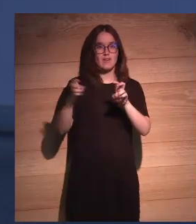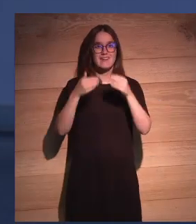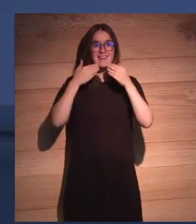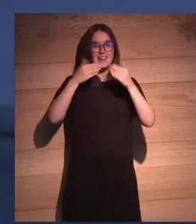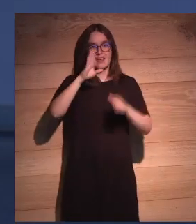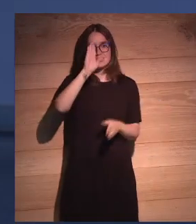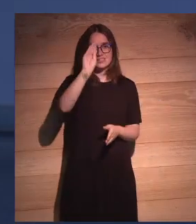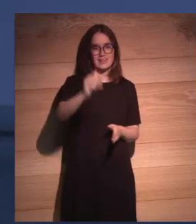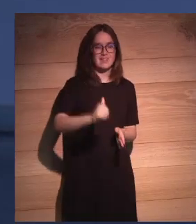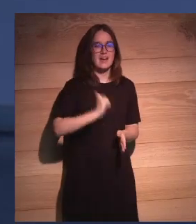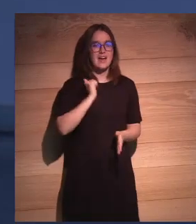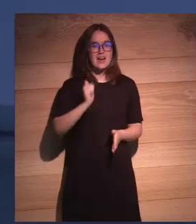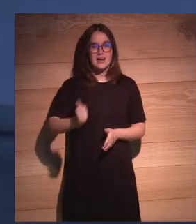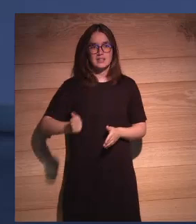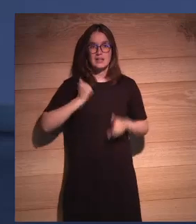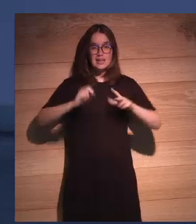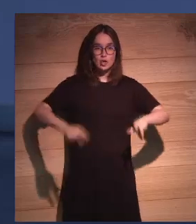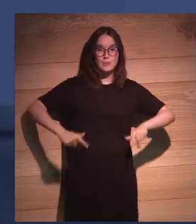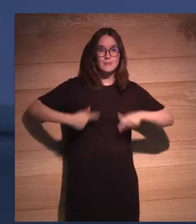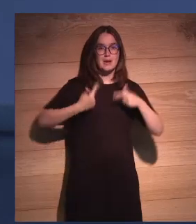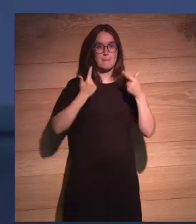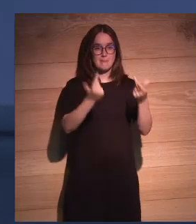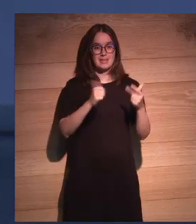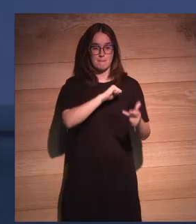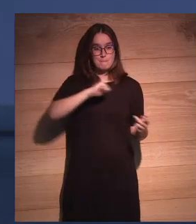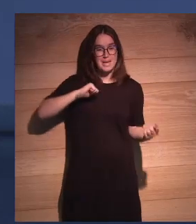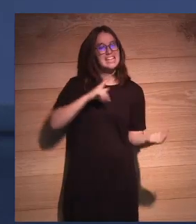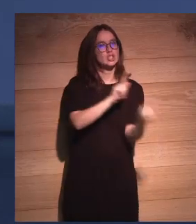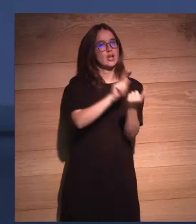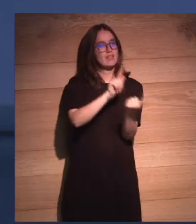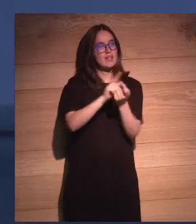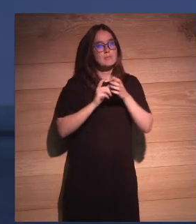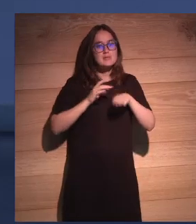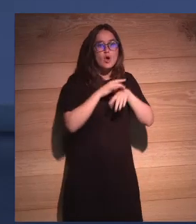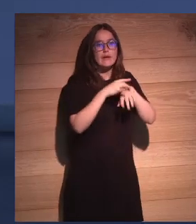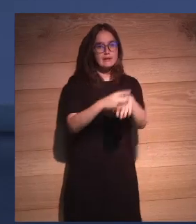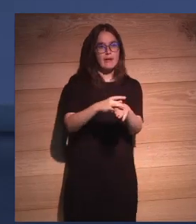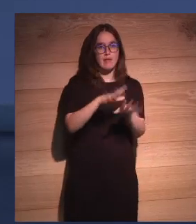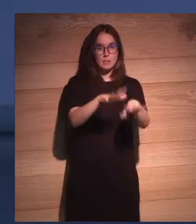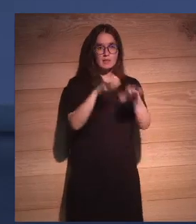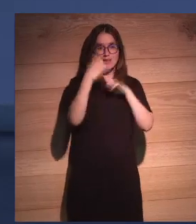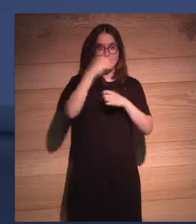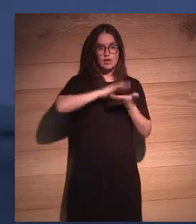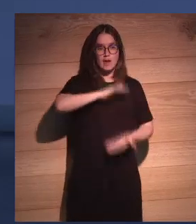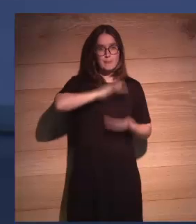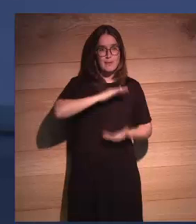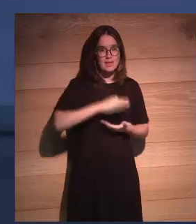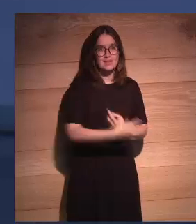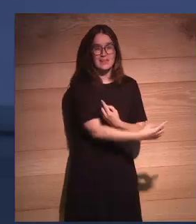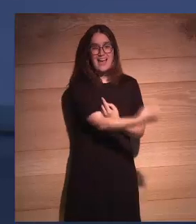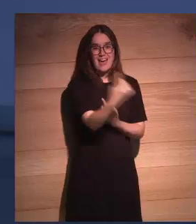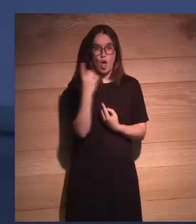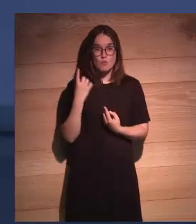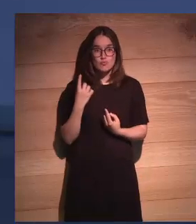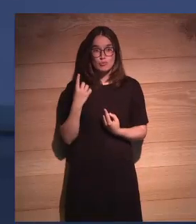de la inteligencia artificial, que nos permitan personalizar estas rutas de aprendizaje teniendo en cuenta las capacidades de